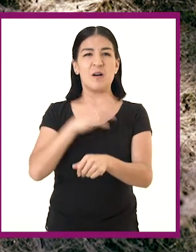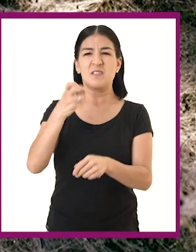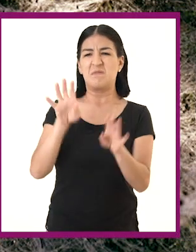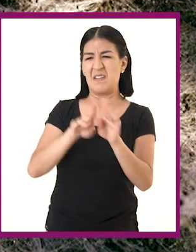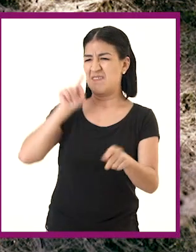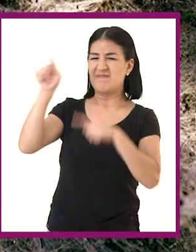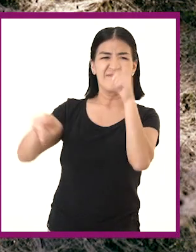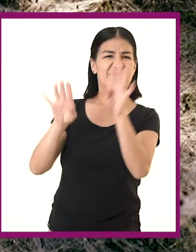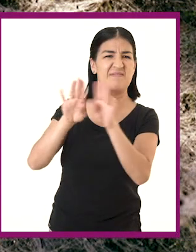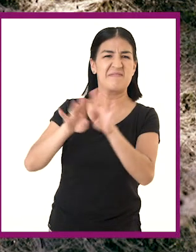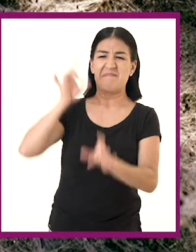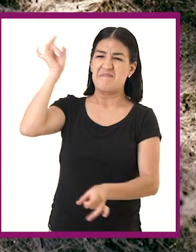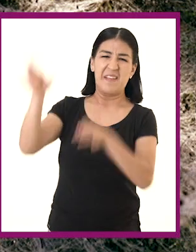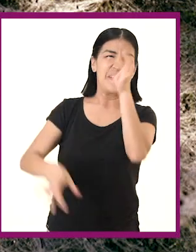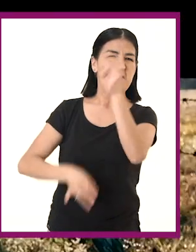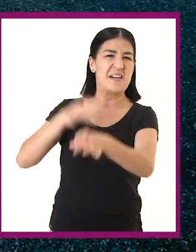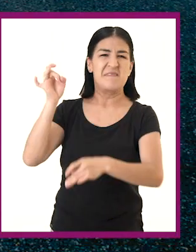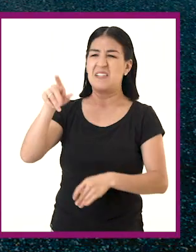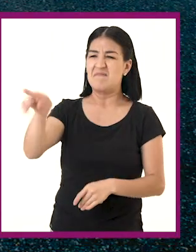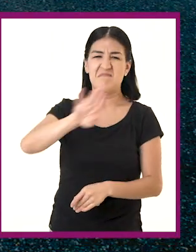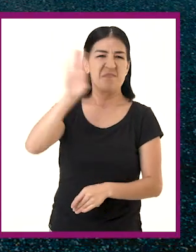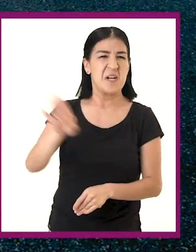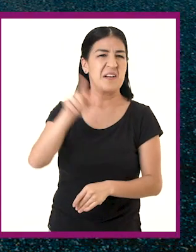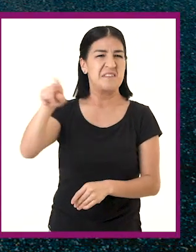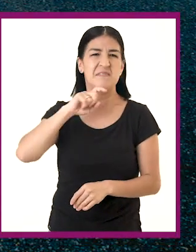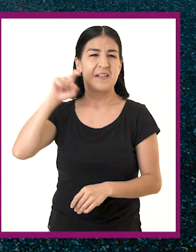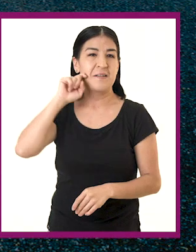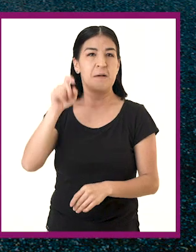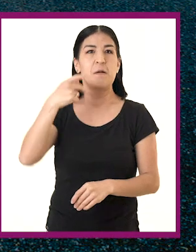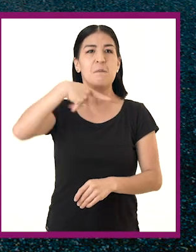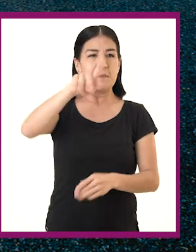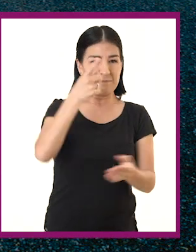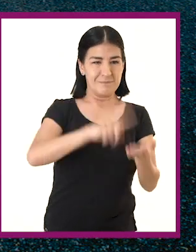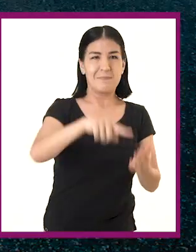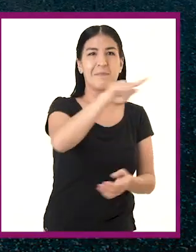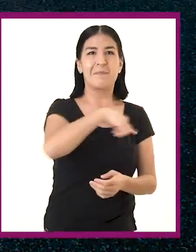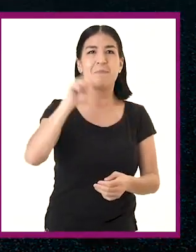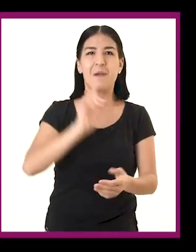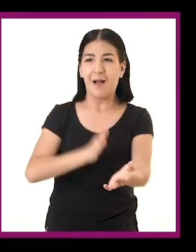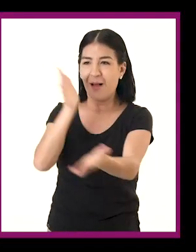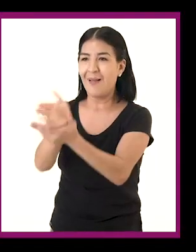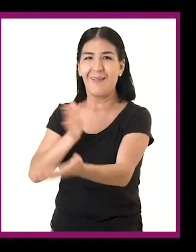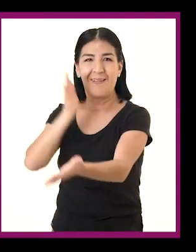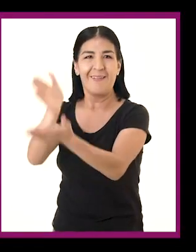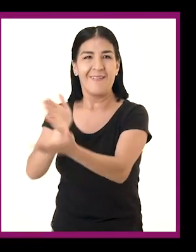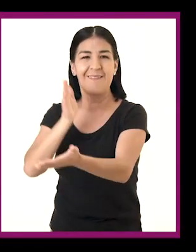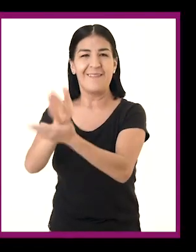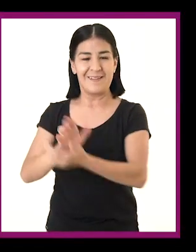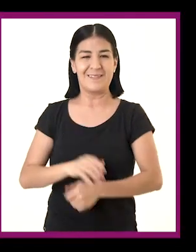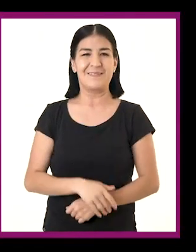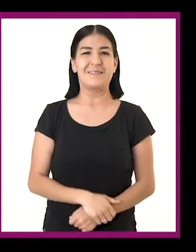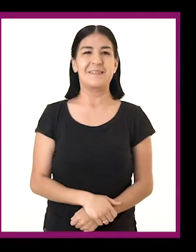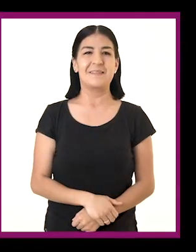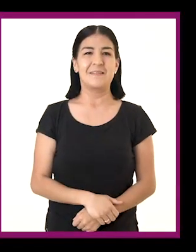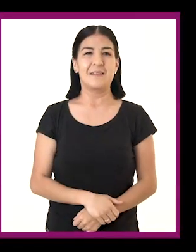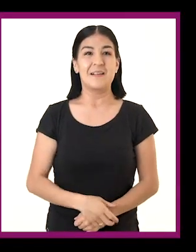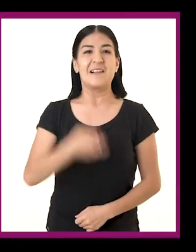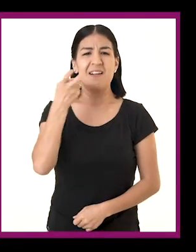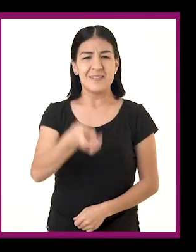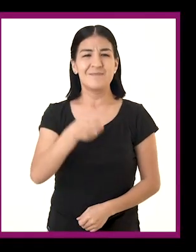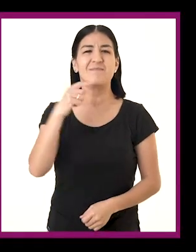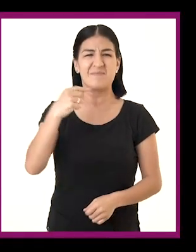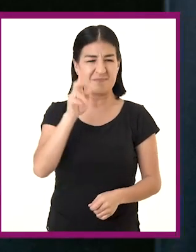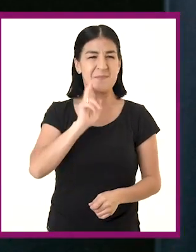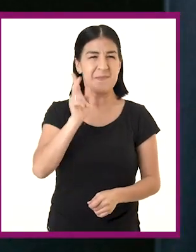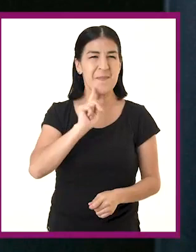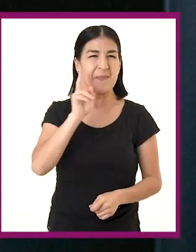eso la condenaban en el pueblo. Pero a la vez todo el mundo iba, ¿no? Y entonces me dijo,